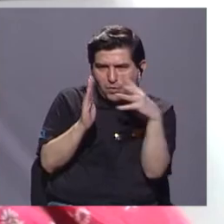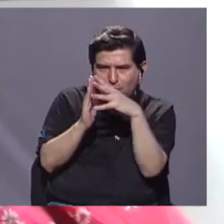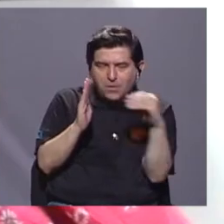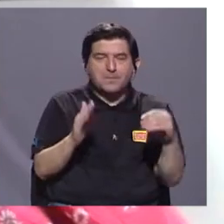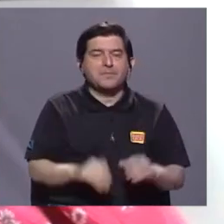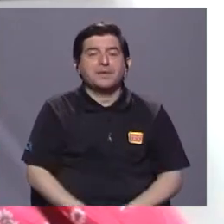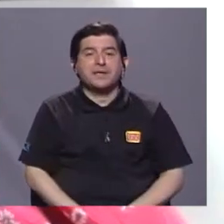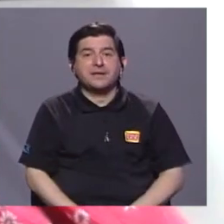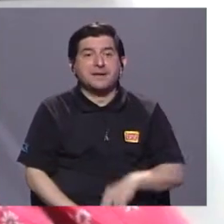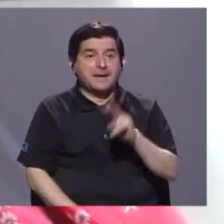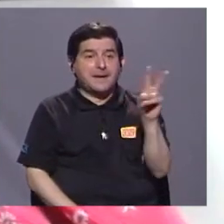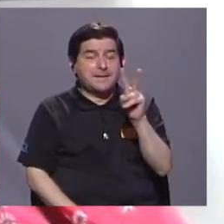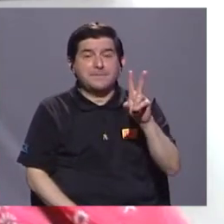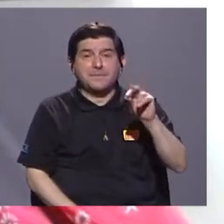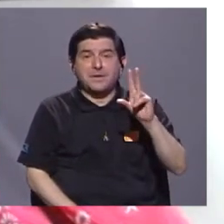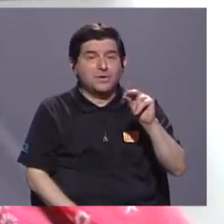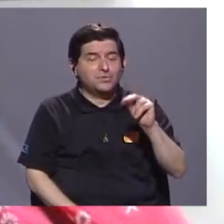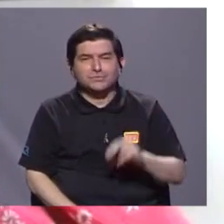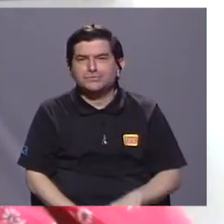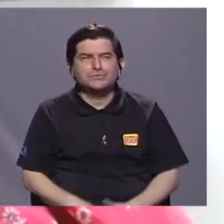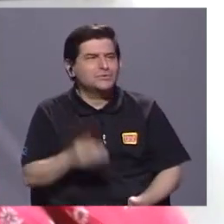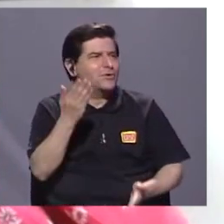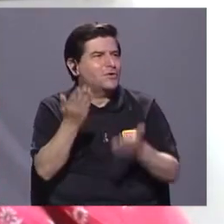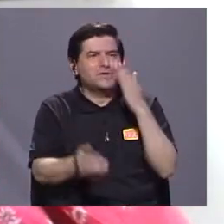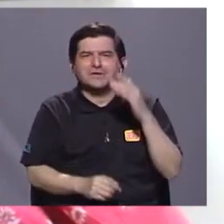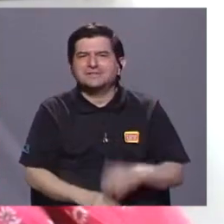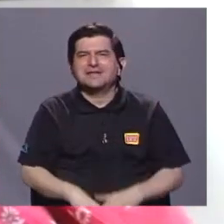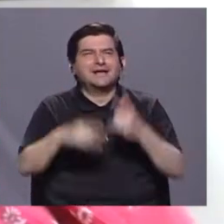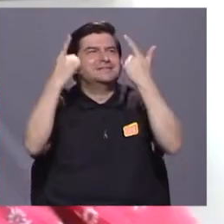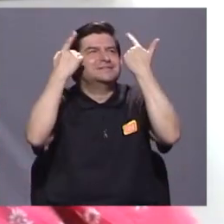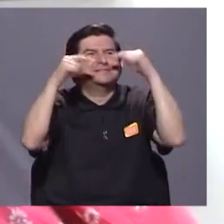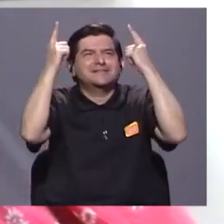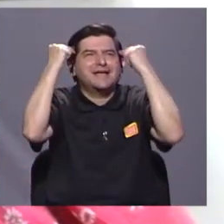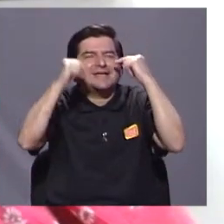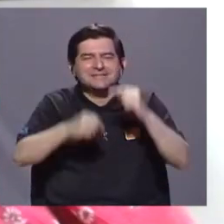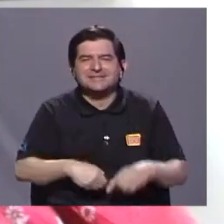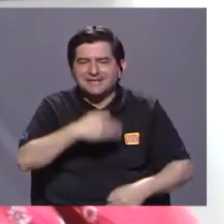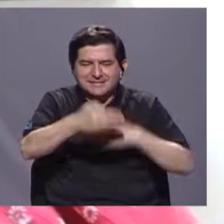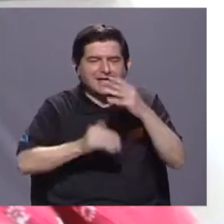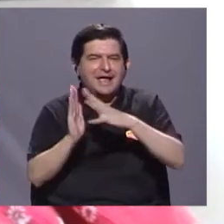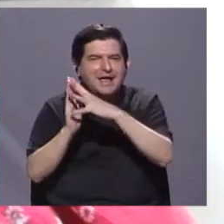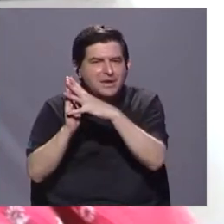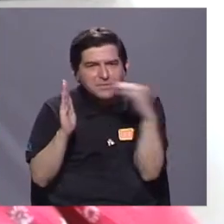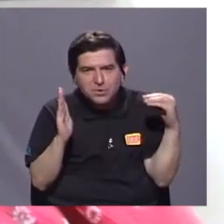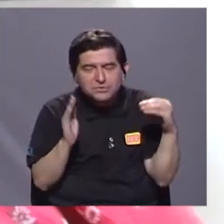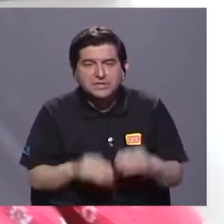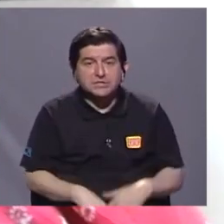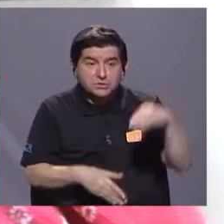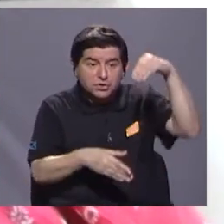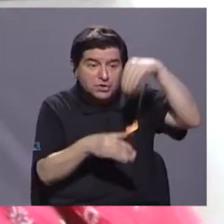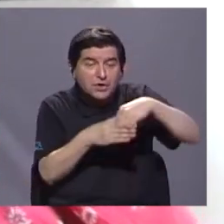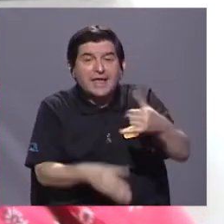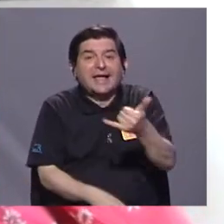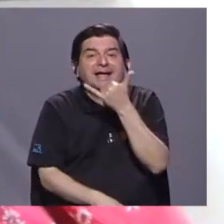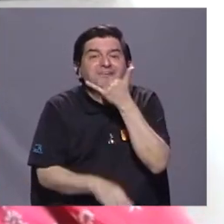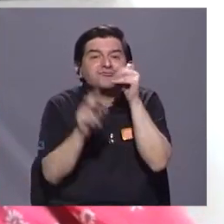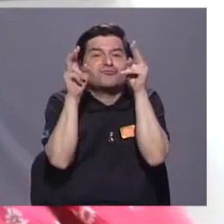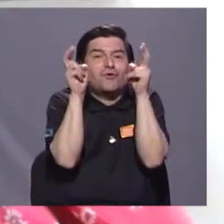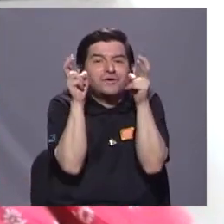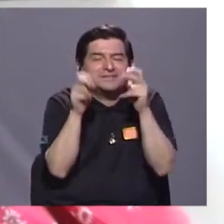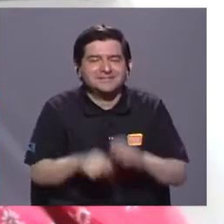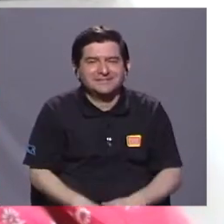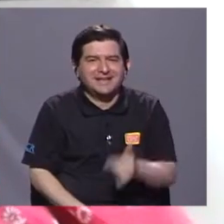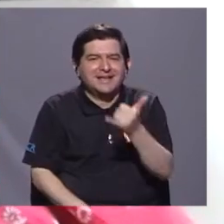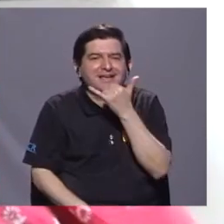pues elvir los virus no son como tan eficientes en esas copias y entonces se introducen errores y esos